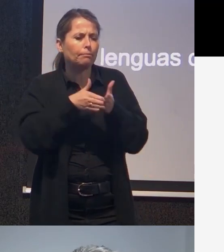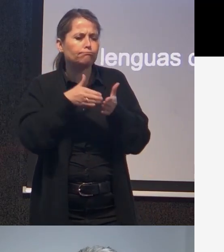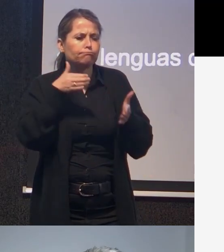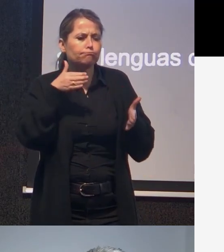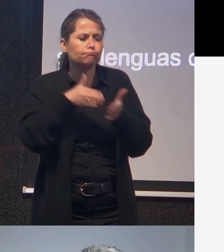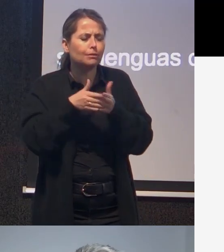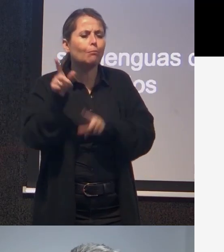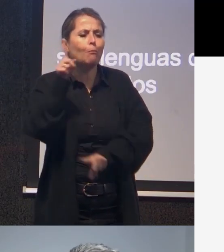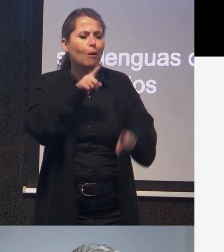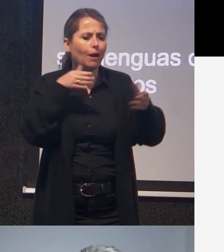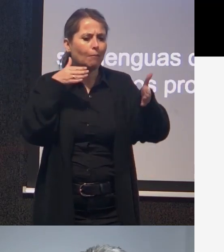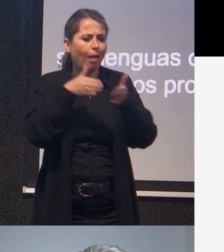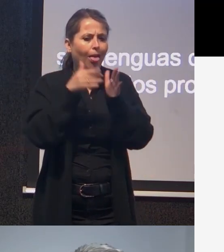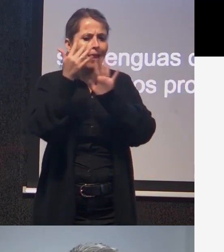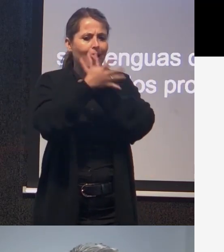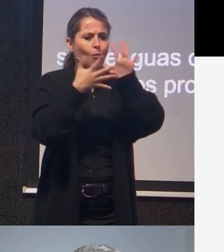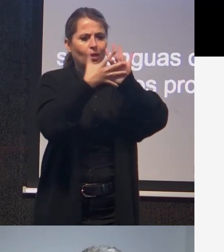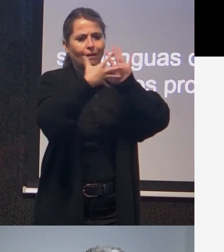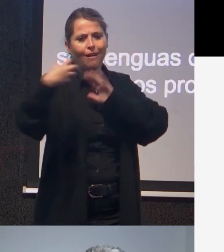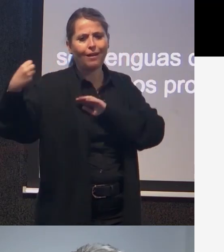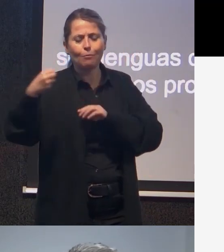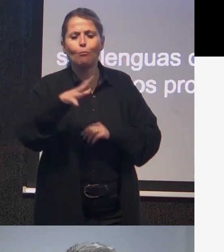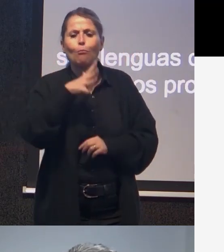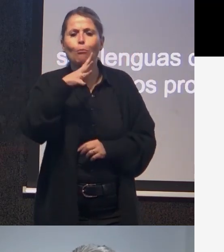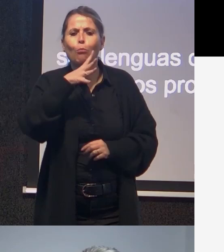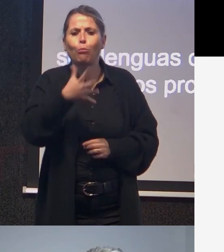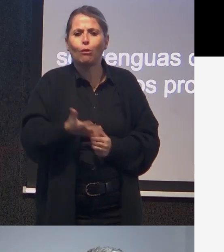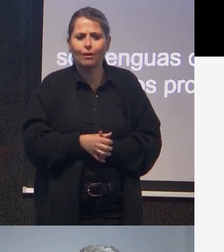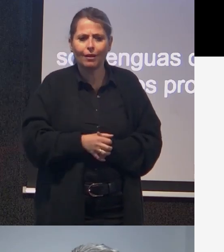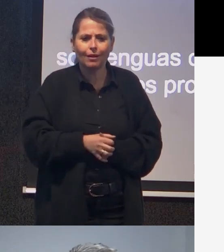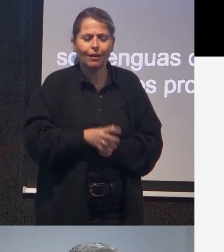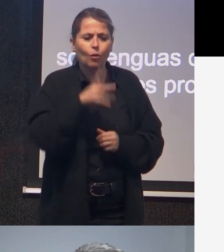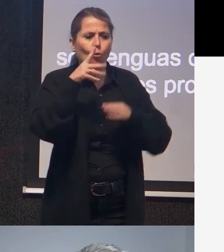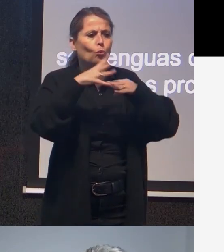tantos problemas en utilizarlas,